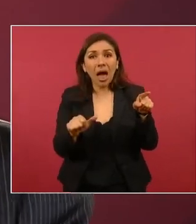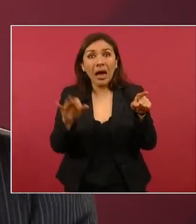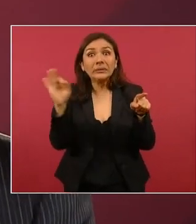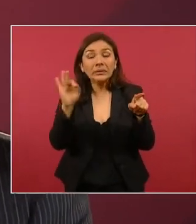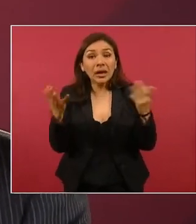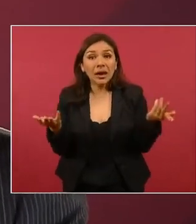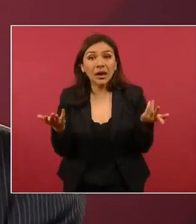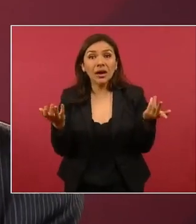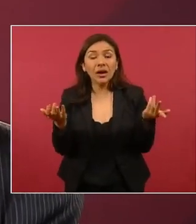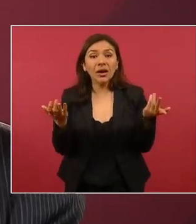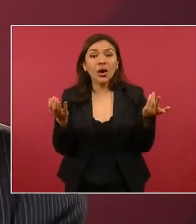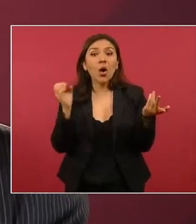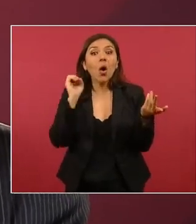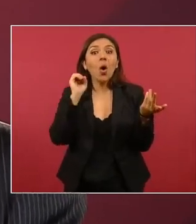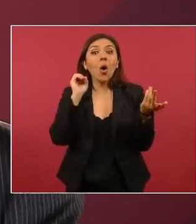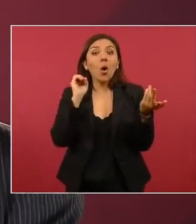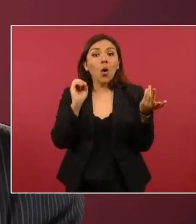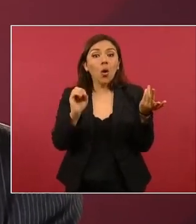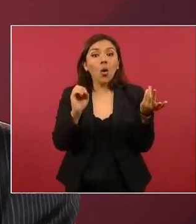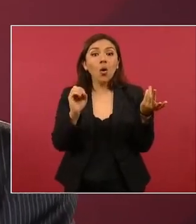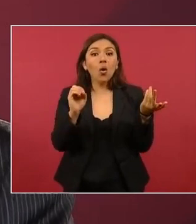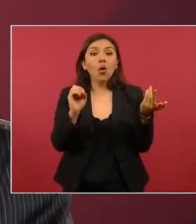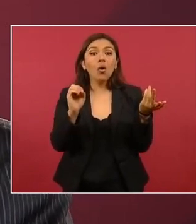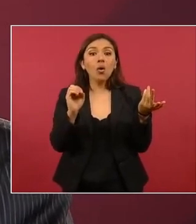no que